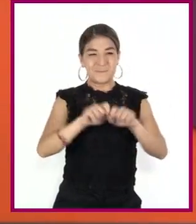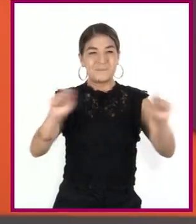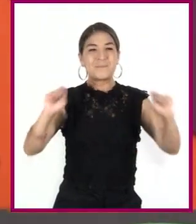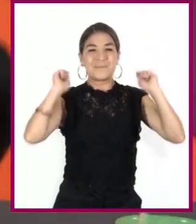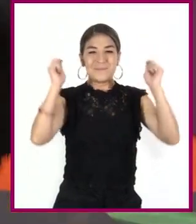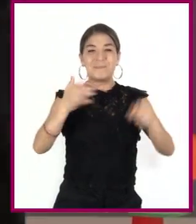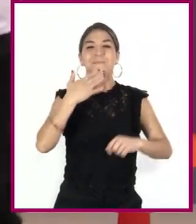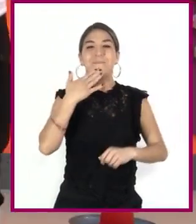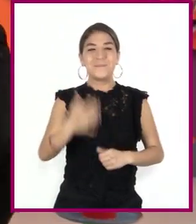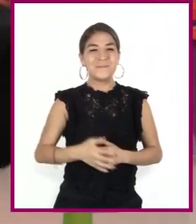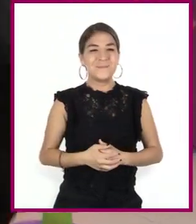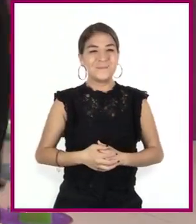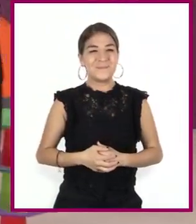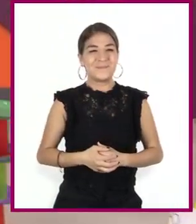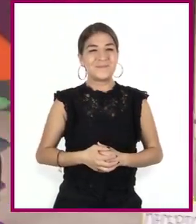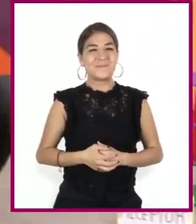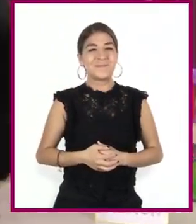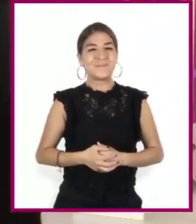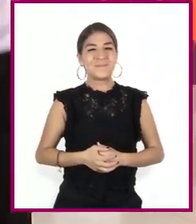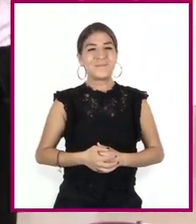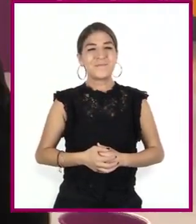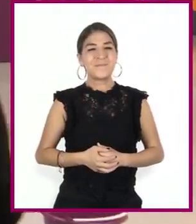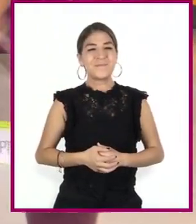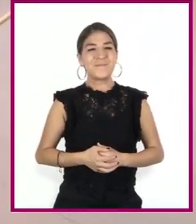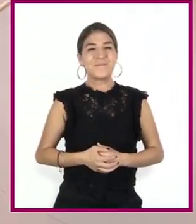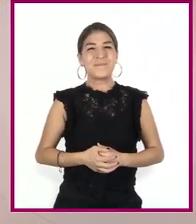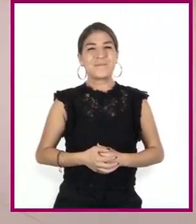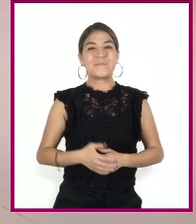bien, Daniel. Vamos, Xochitl.